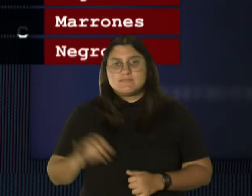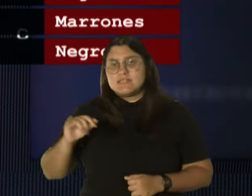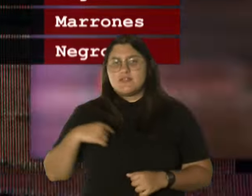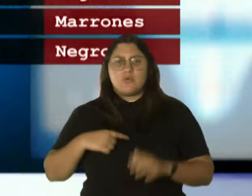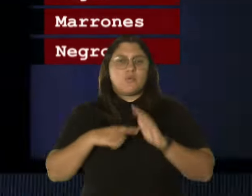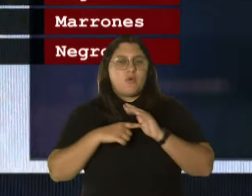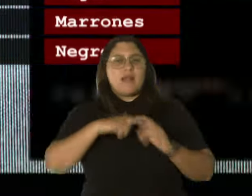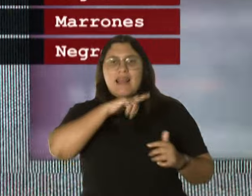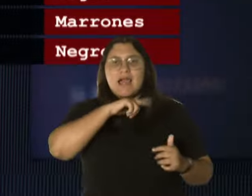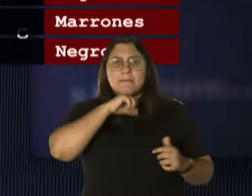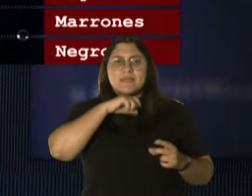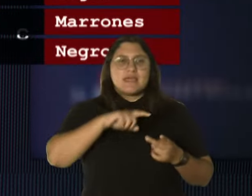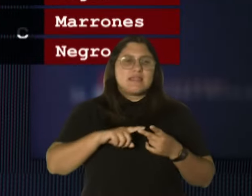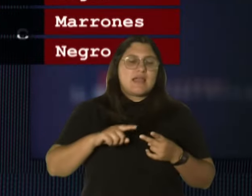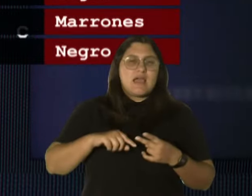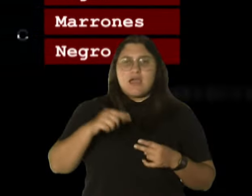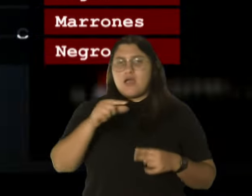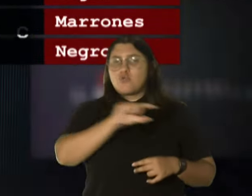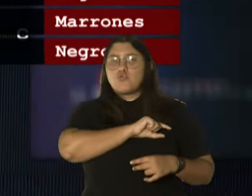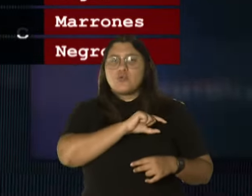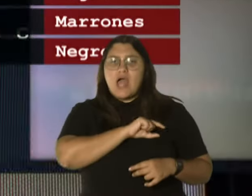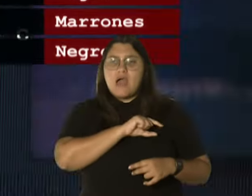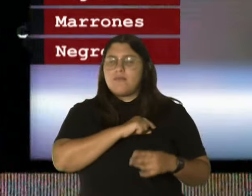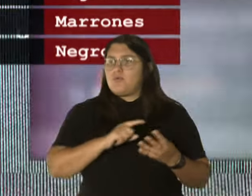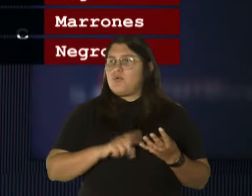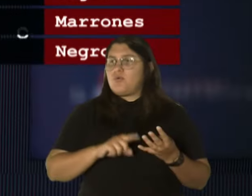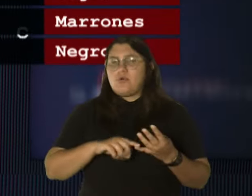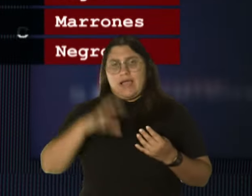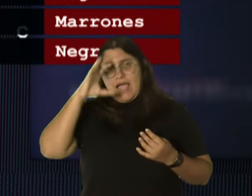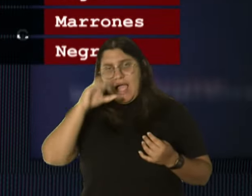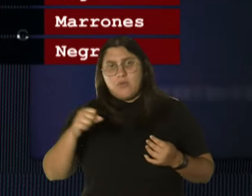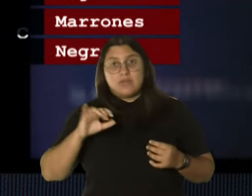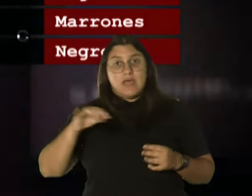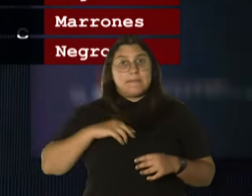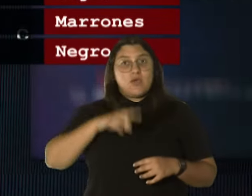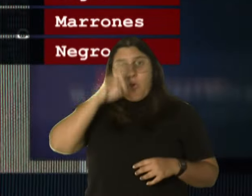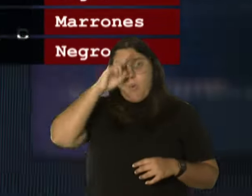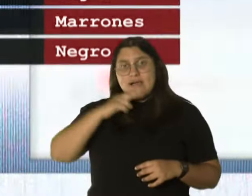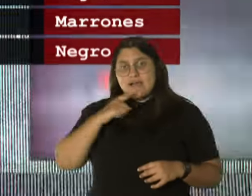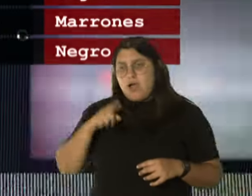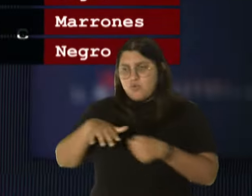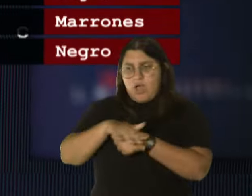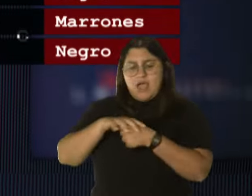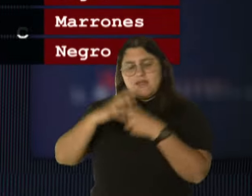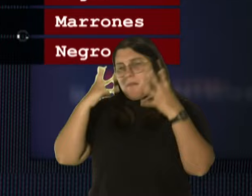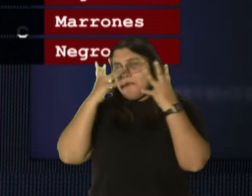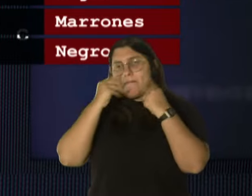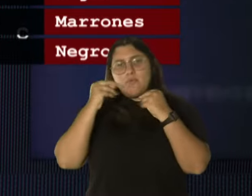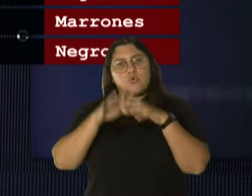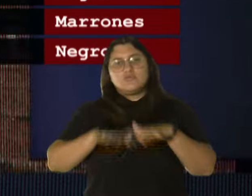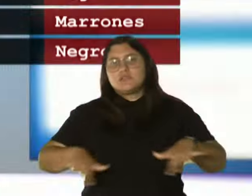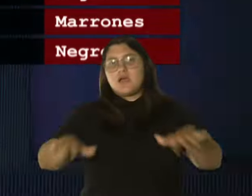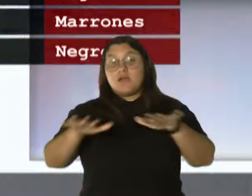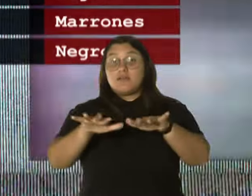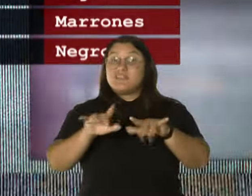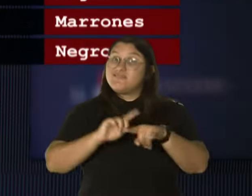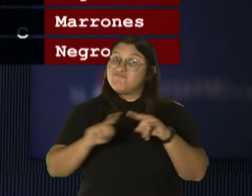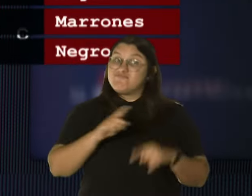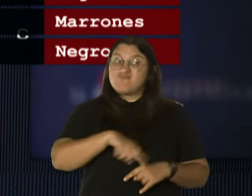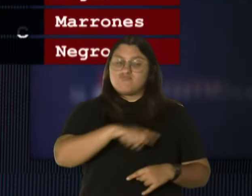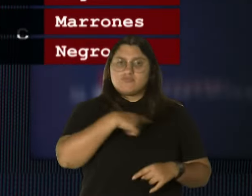las piedras cavo Cagua Eh bueno tumaco una zona hermosa una zona bellísima estos